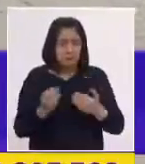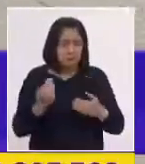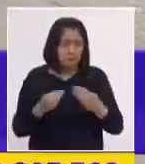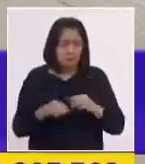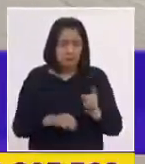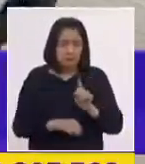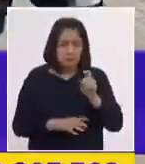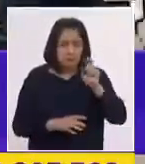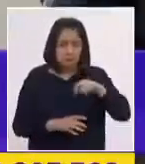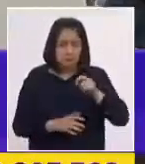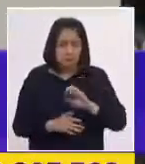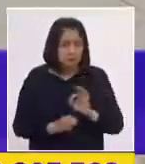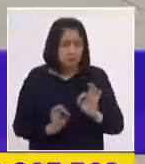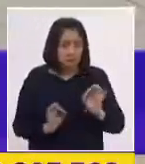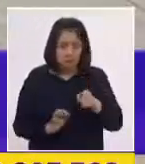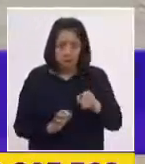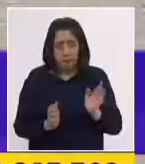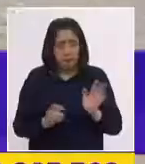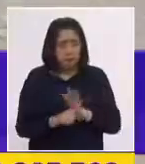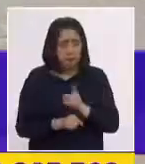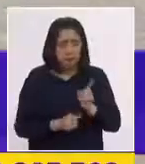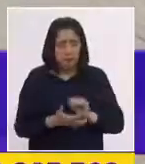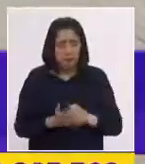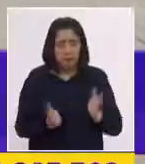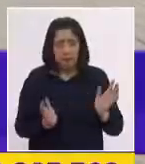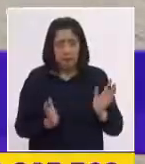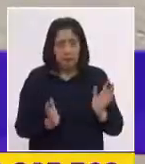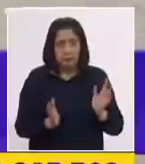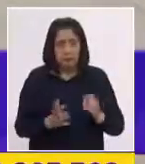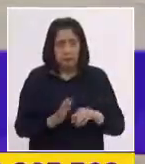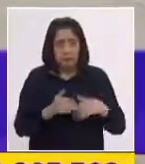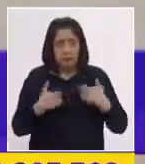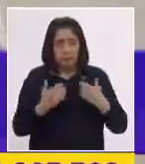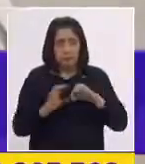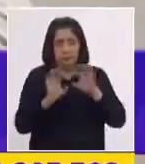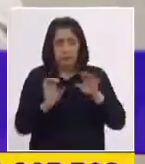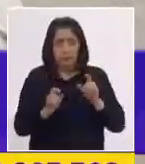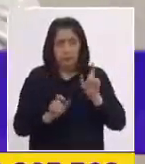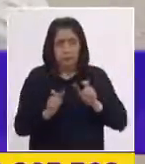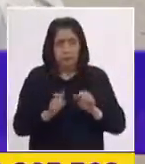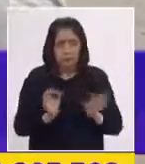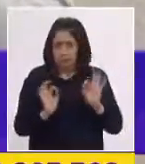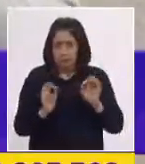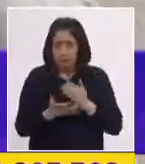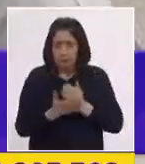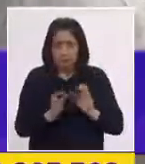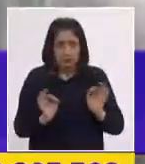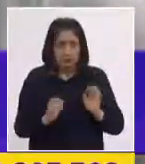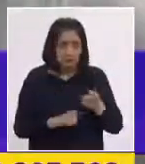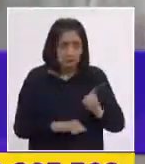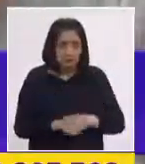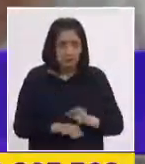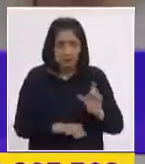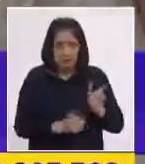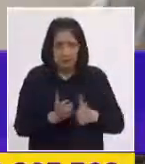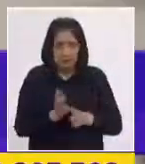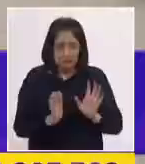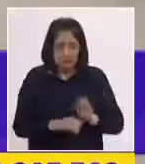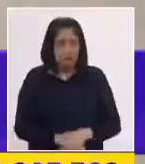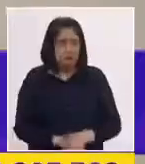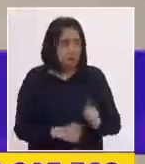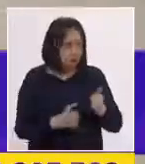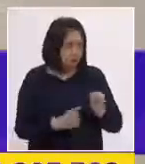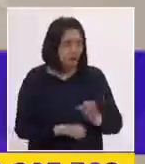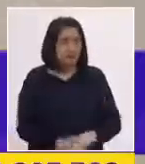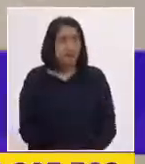necesario bajar por...? No, con eso es suficiente, caballero. O físico o virtual también. Hay algunas personas ahí que... Con eso nada más, caballero, y su DNI también tiene que tenerlo,